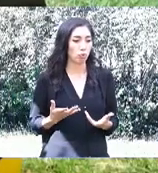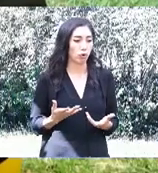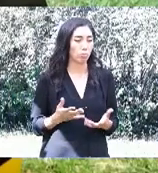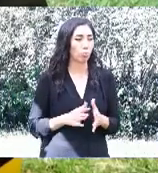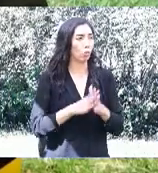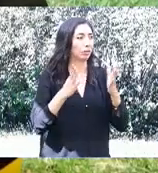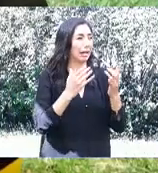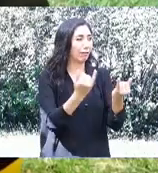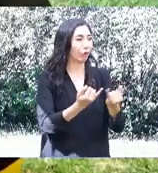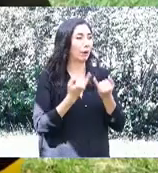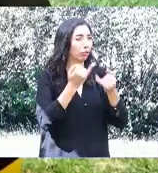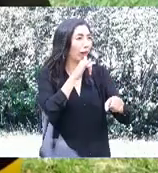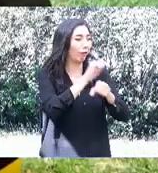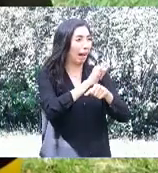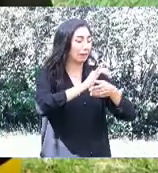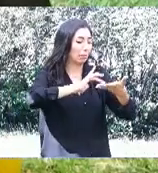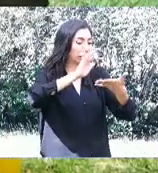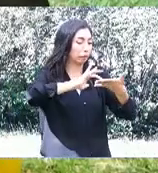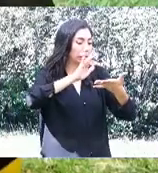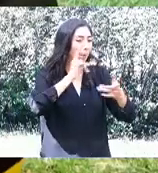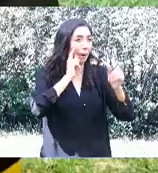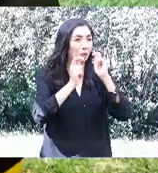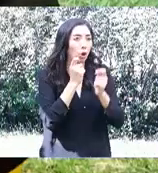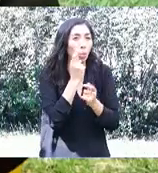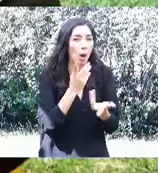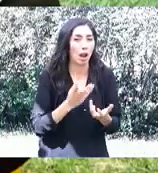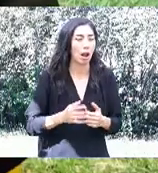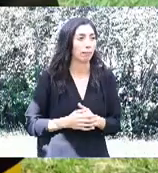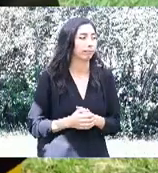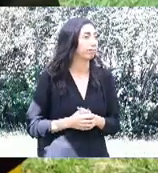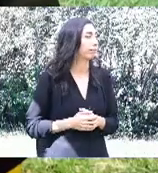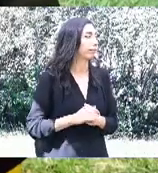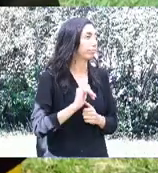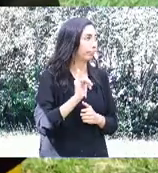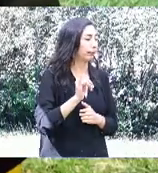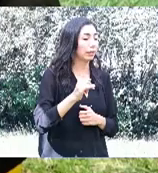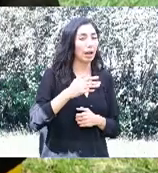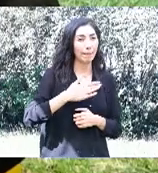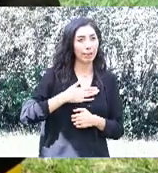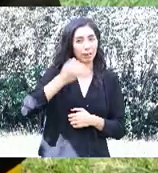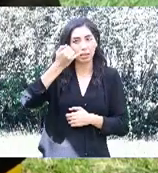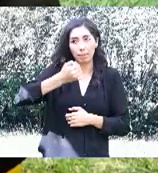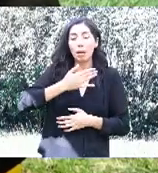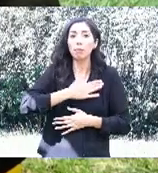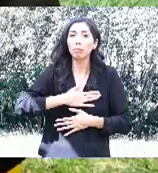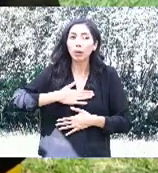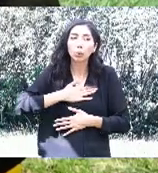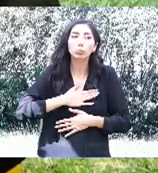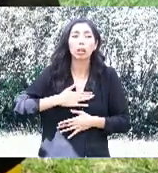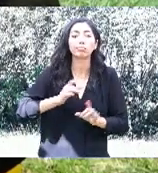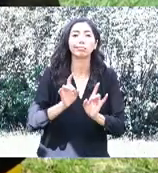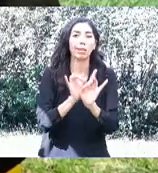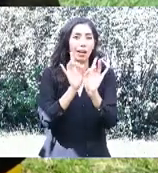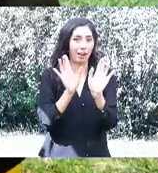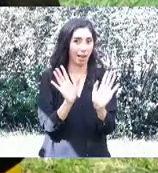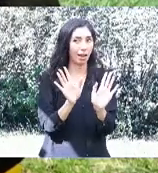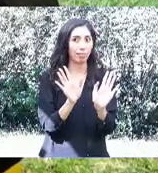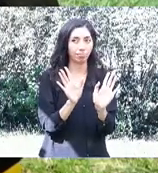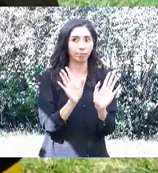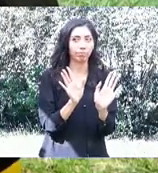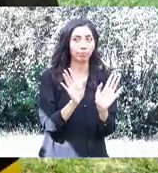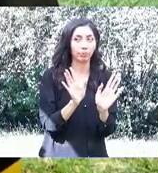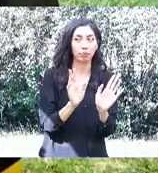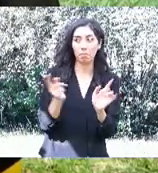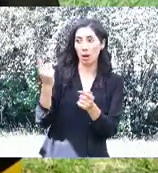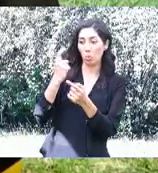de desinformación sí Mira yo creo que hay una primera a mí siempre me gusta aclarar una cosa Antes de de responder